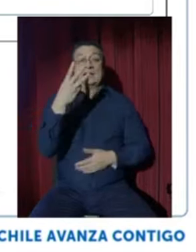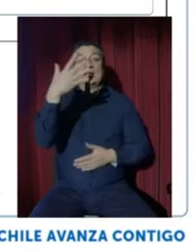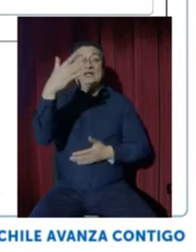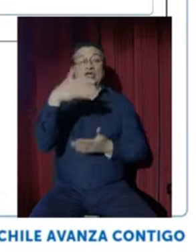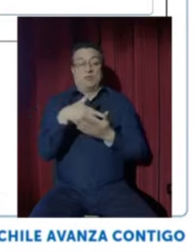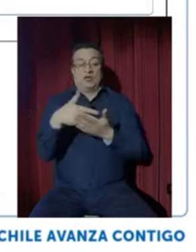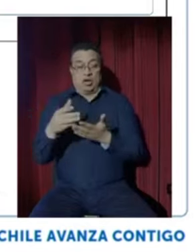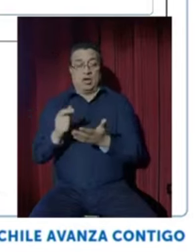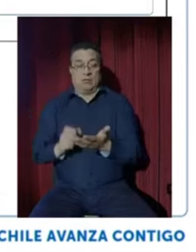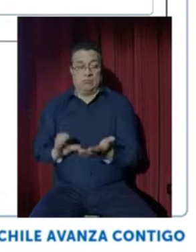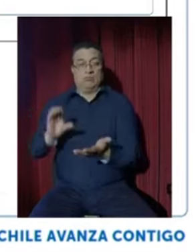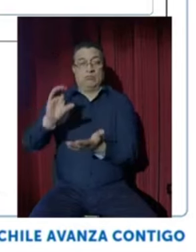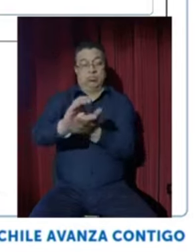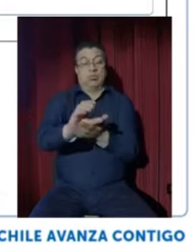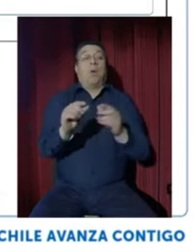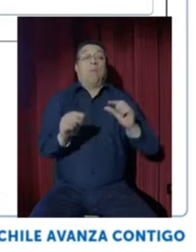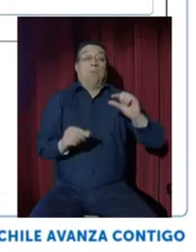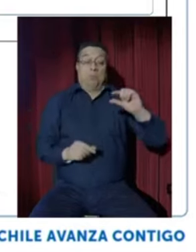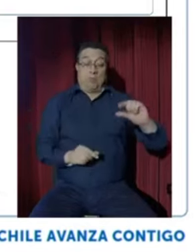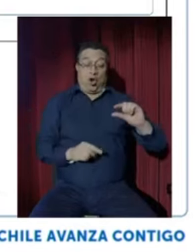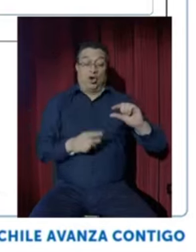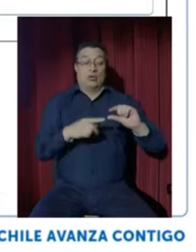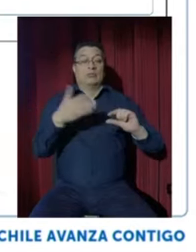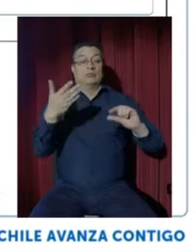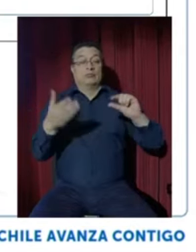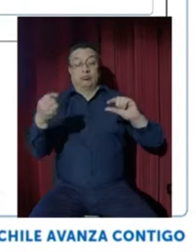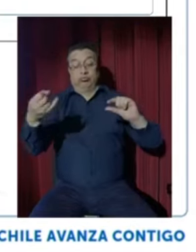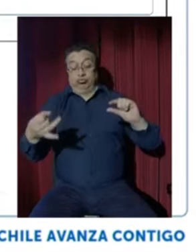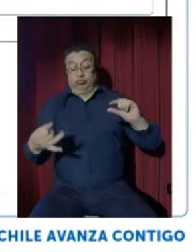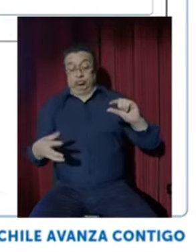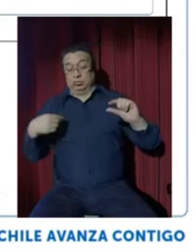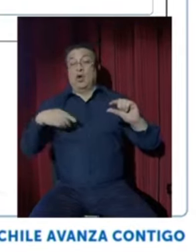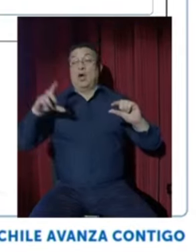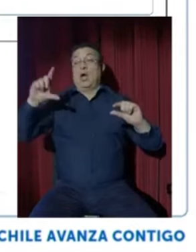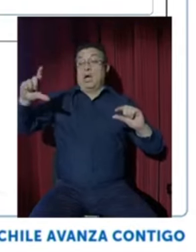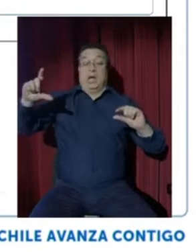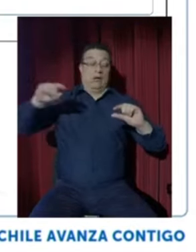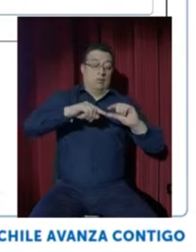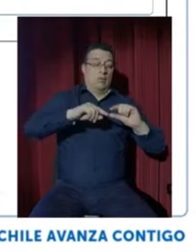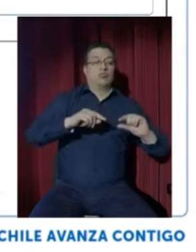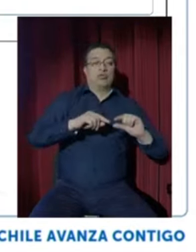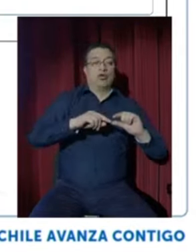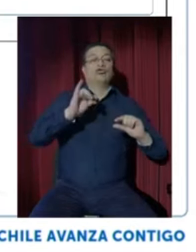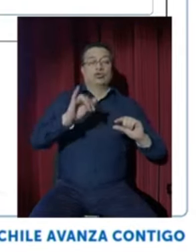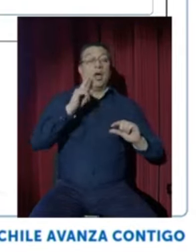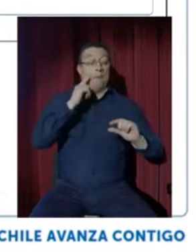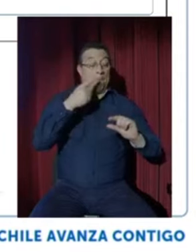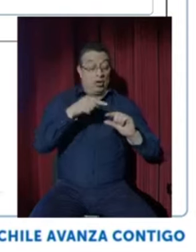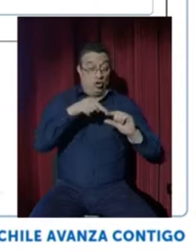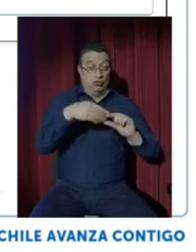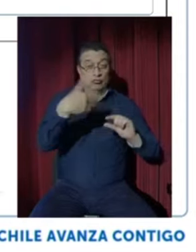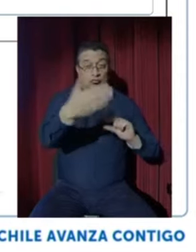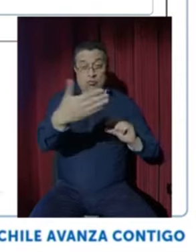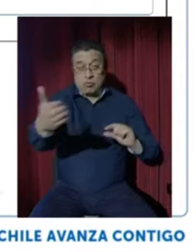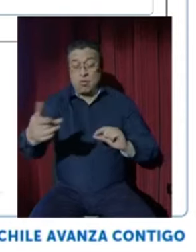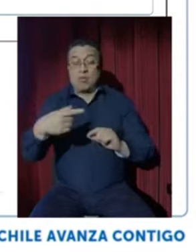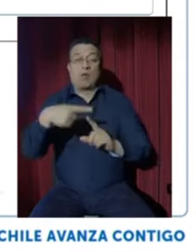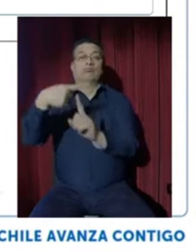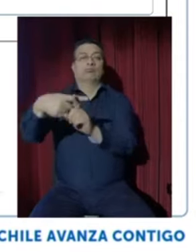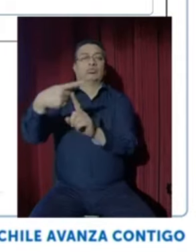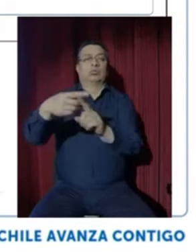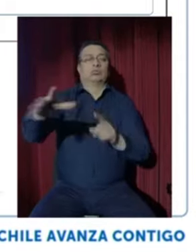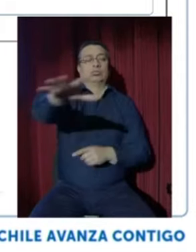algo relativamente bajo en relación a los números que estoy mostrando pero con un tremendo también impacto social y el